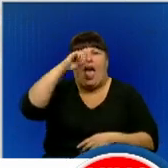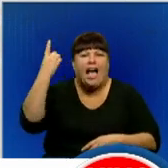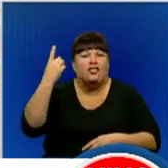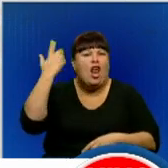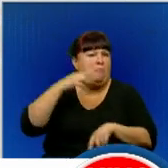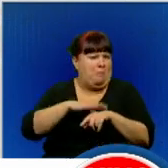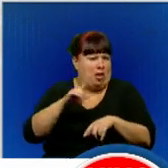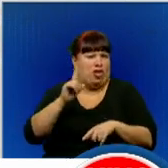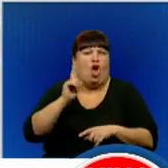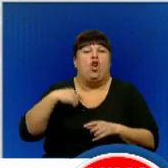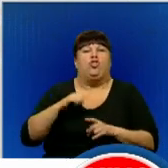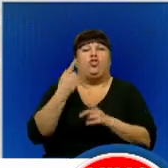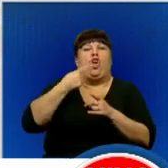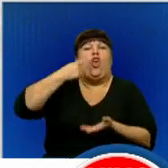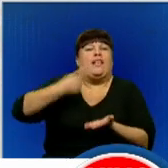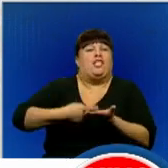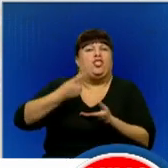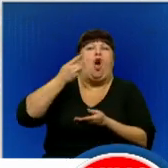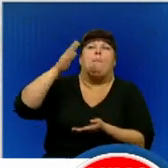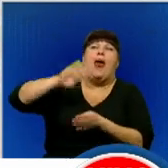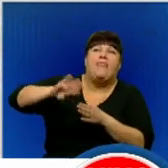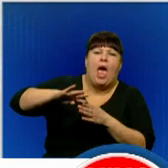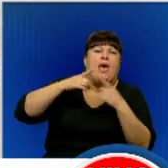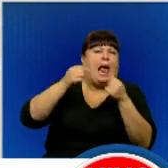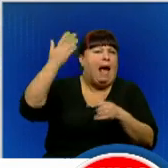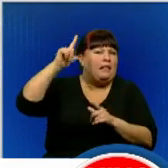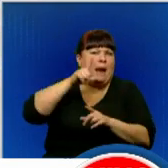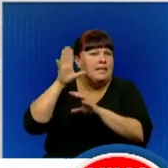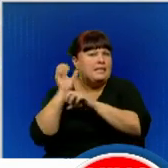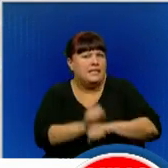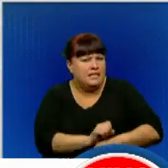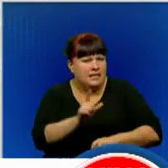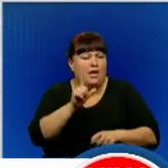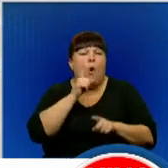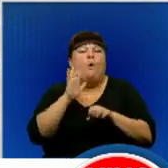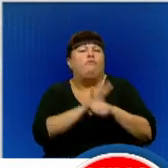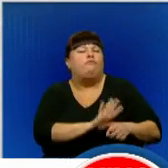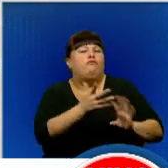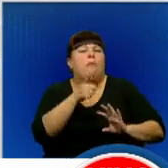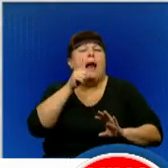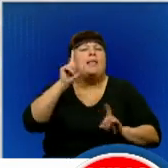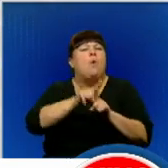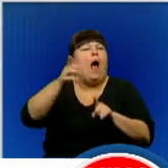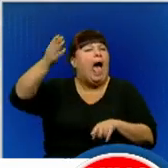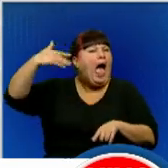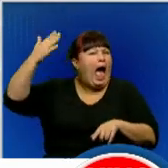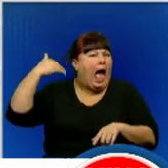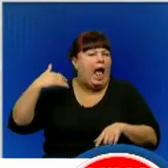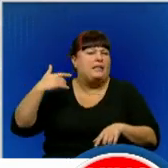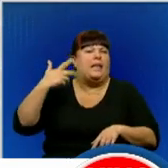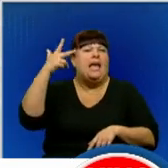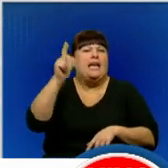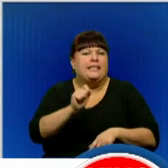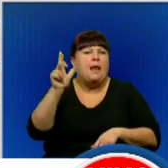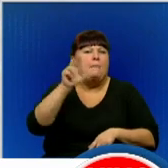en la que no tenían autonomía para tomar deudas ni para reclamar nada me hacía acordar cuando algún tiempo atrás tenía que venir cada